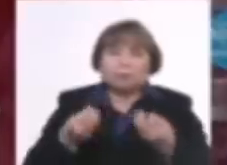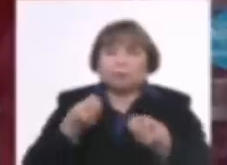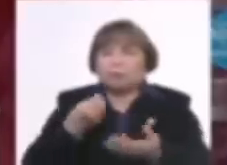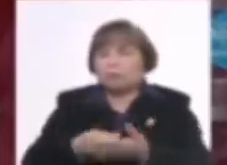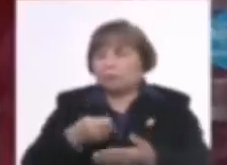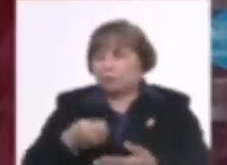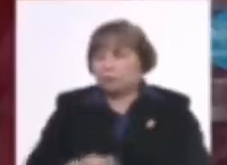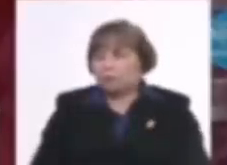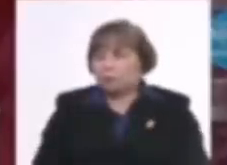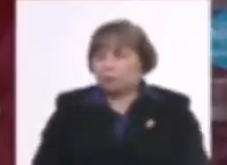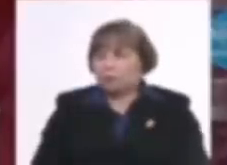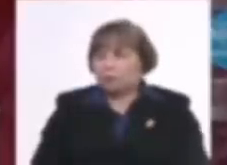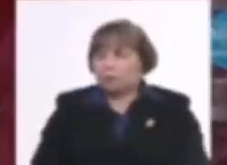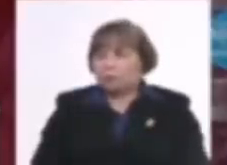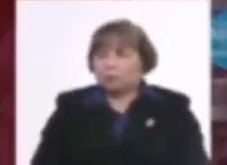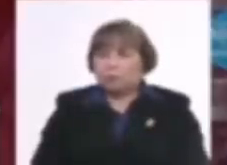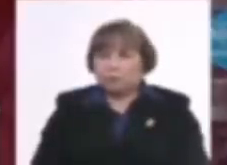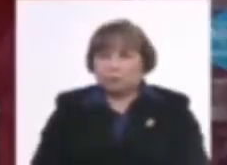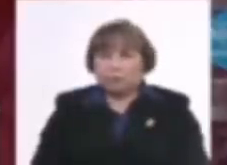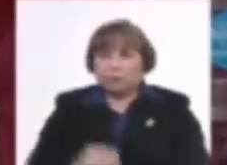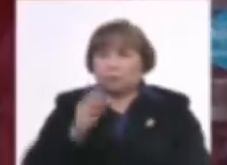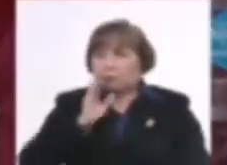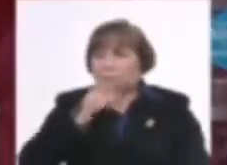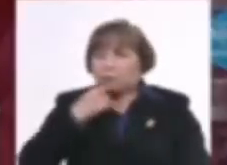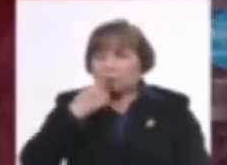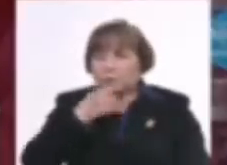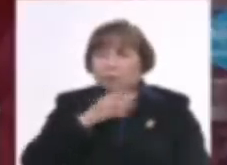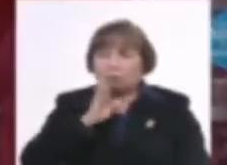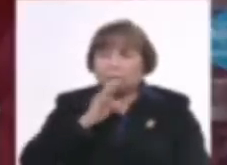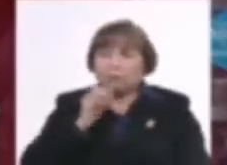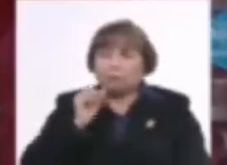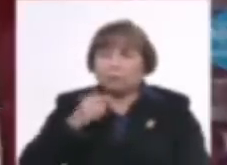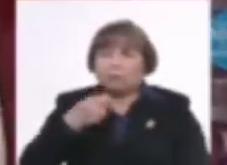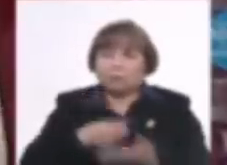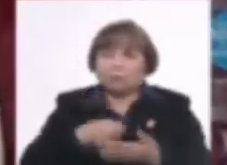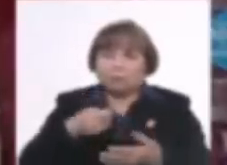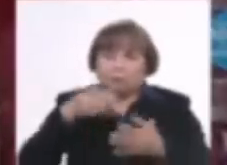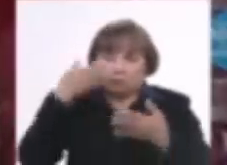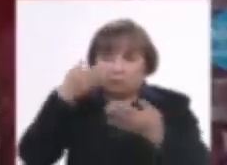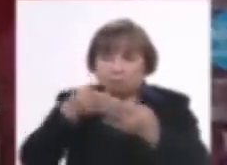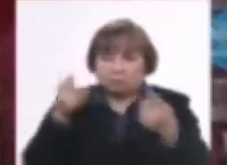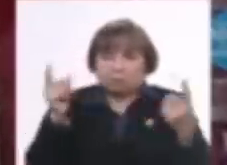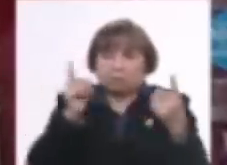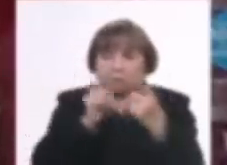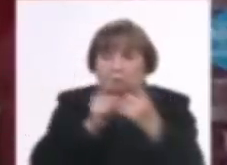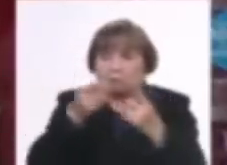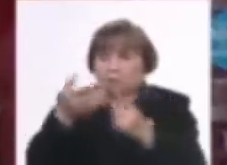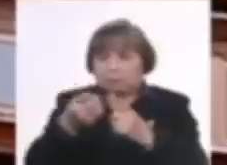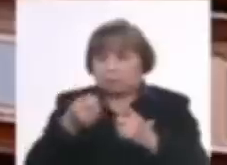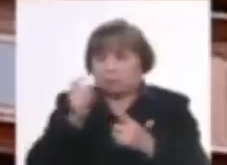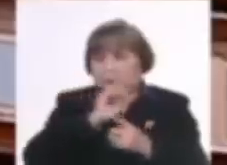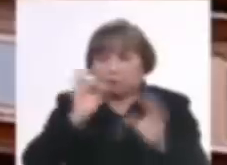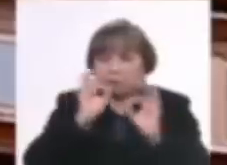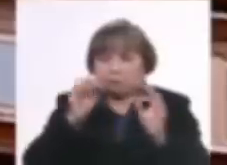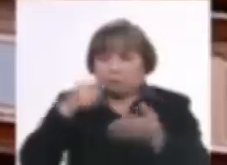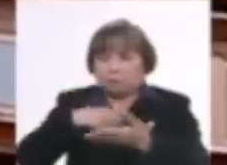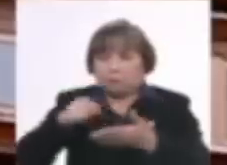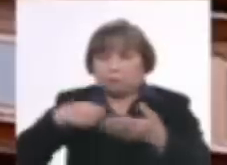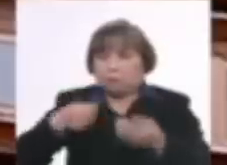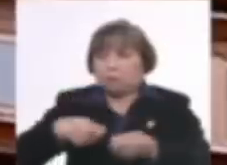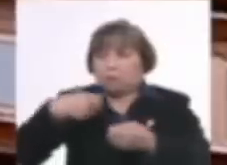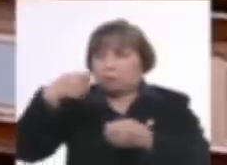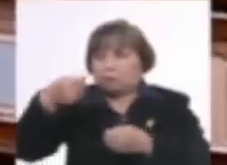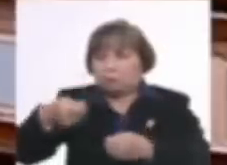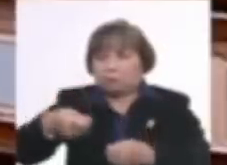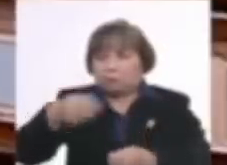le paga? El contrato, como usted lo menciona, es verbal y el pago era directo. 1.500. O sea, usted no firma nada. Usted le